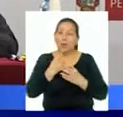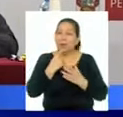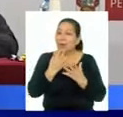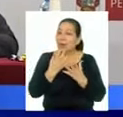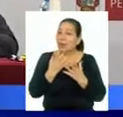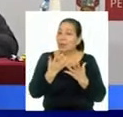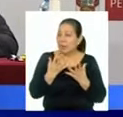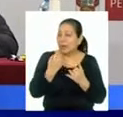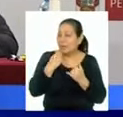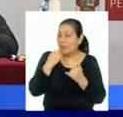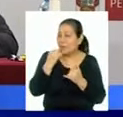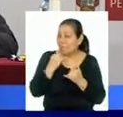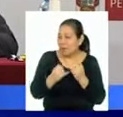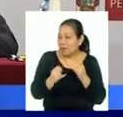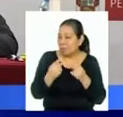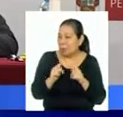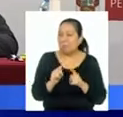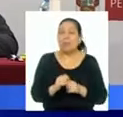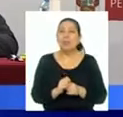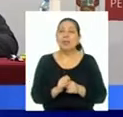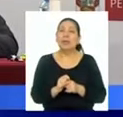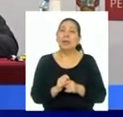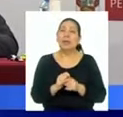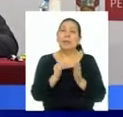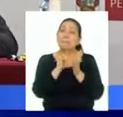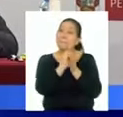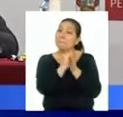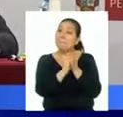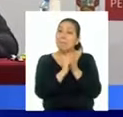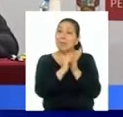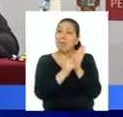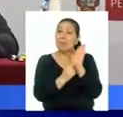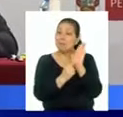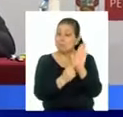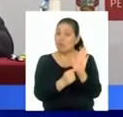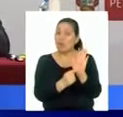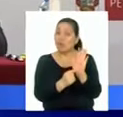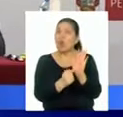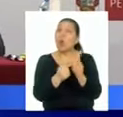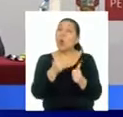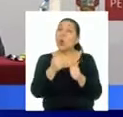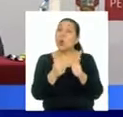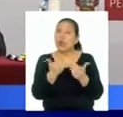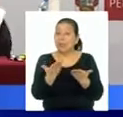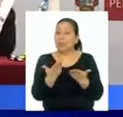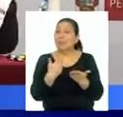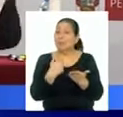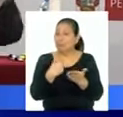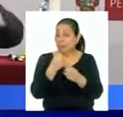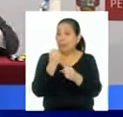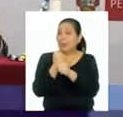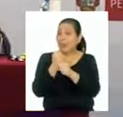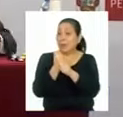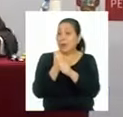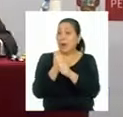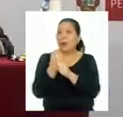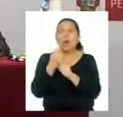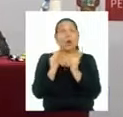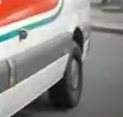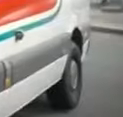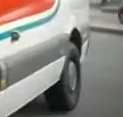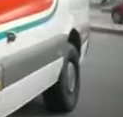terminar, si me permiten, con un breve video que muestra un poco cuál es nuestro espíritu con